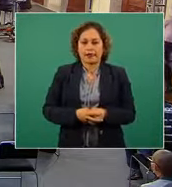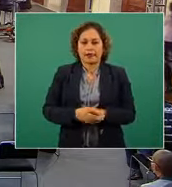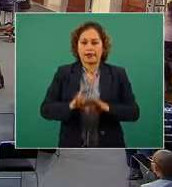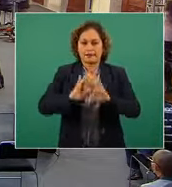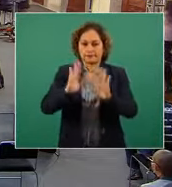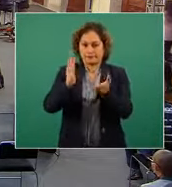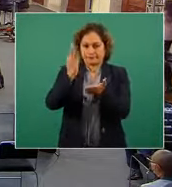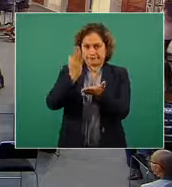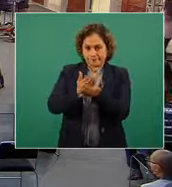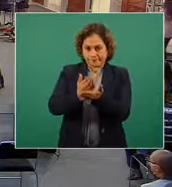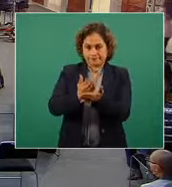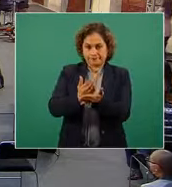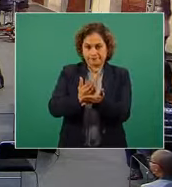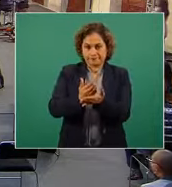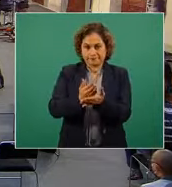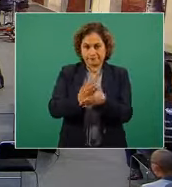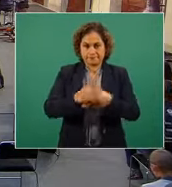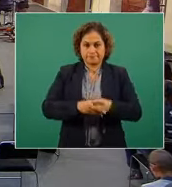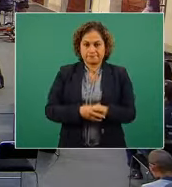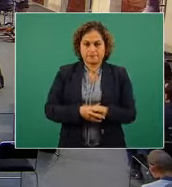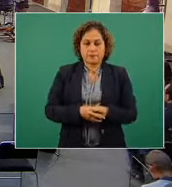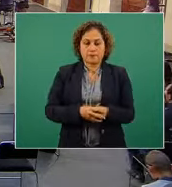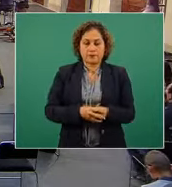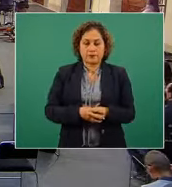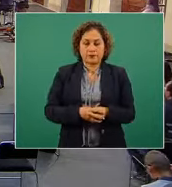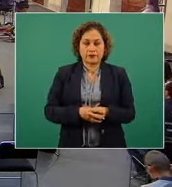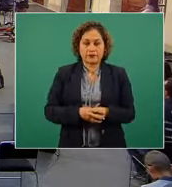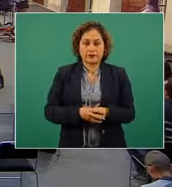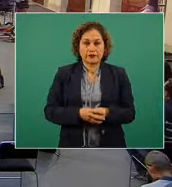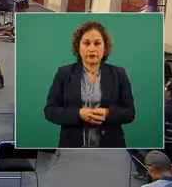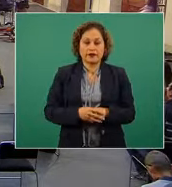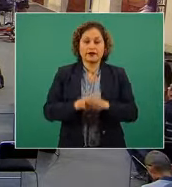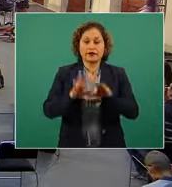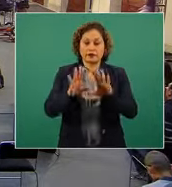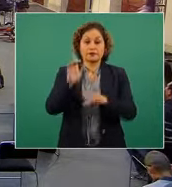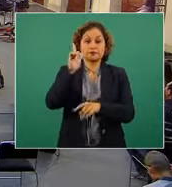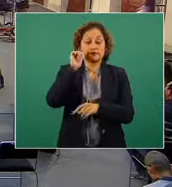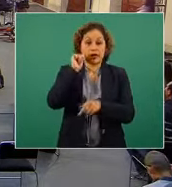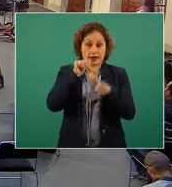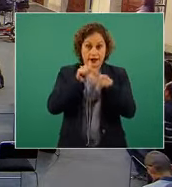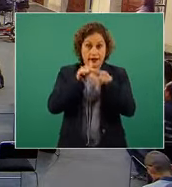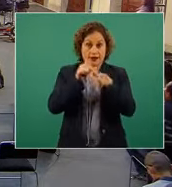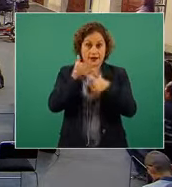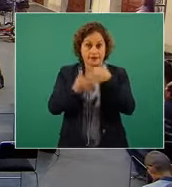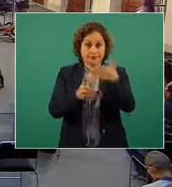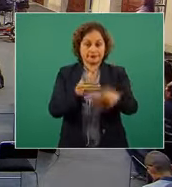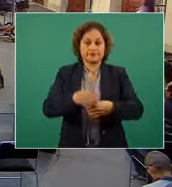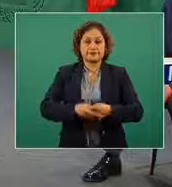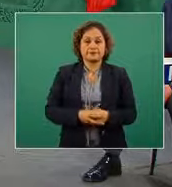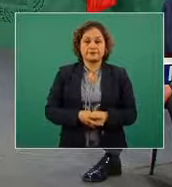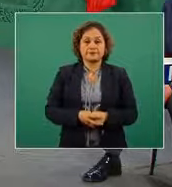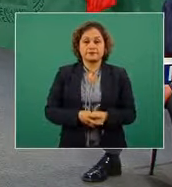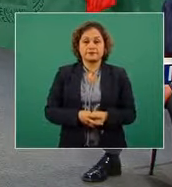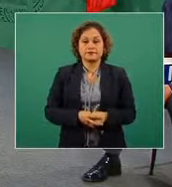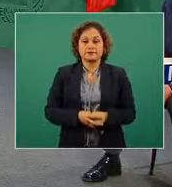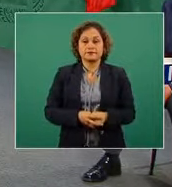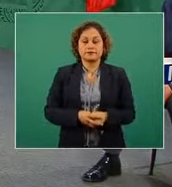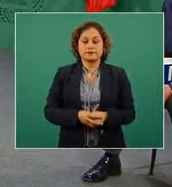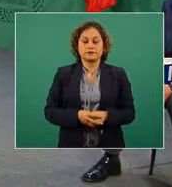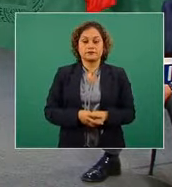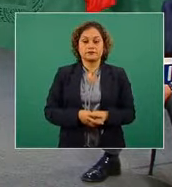ahora, digo hasta este momento, y mañana continuamos. Hoy vamos